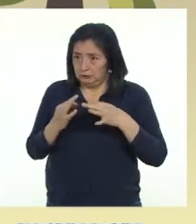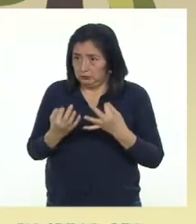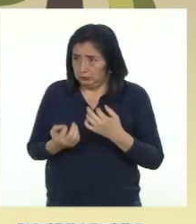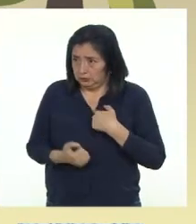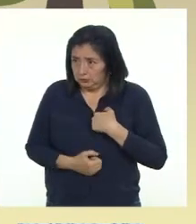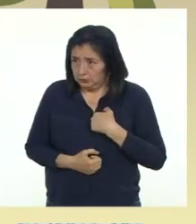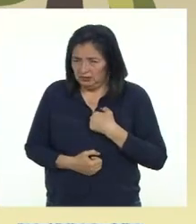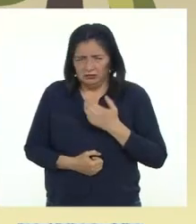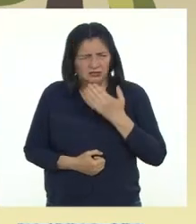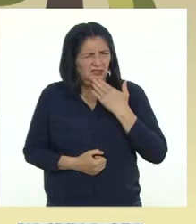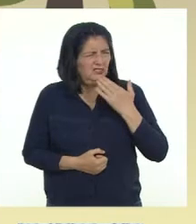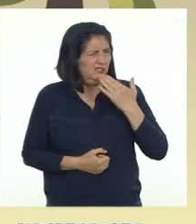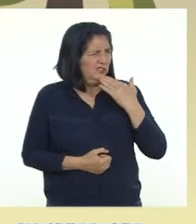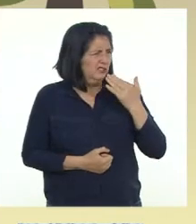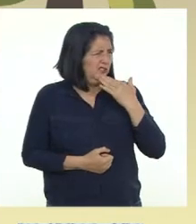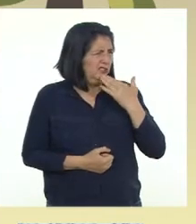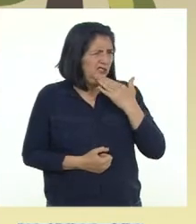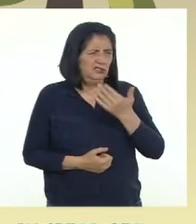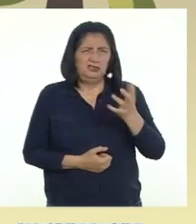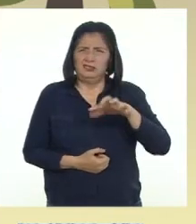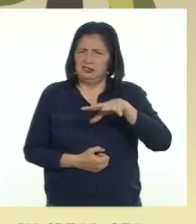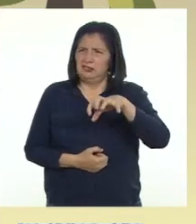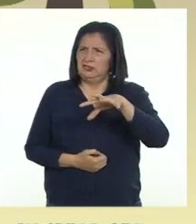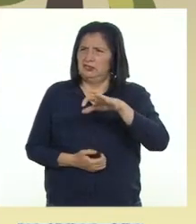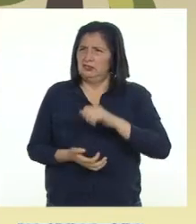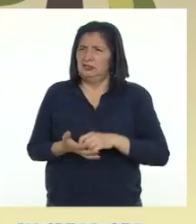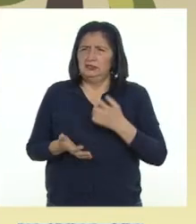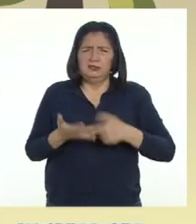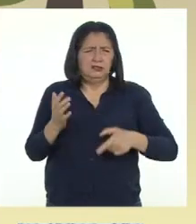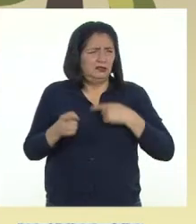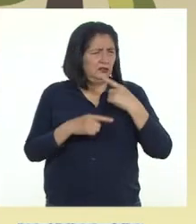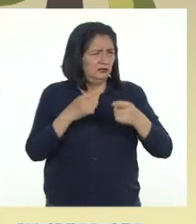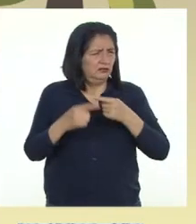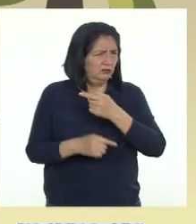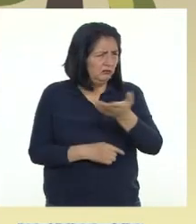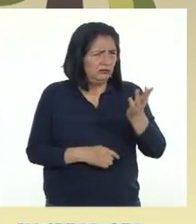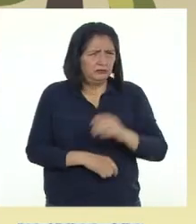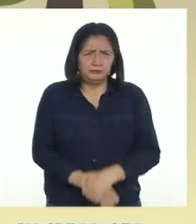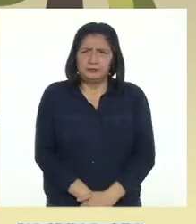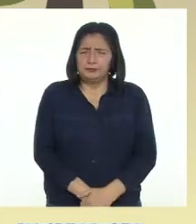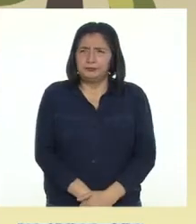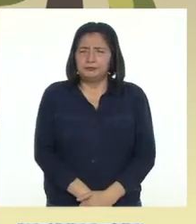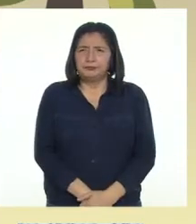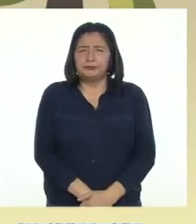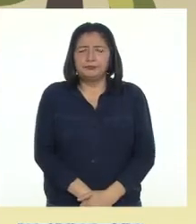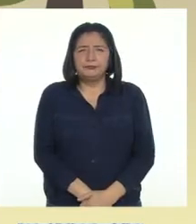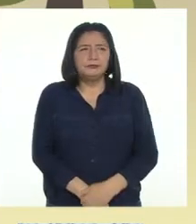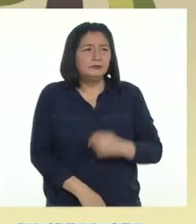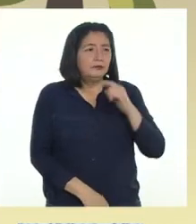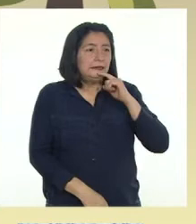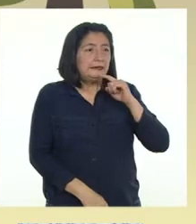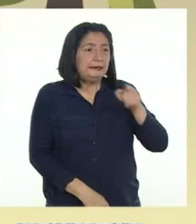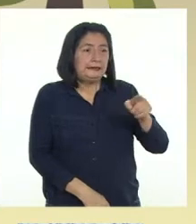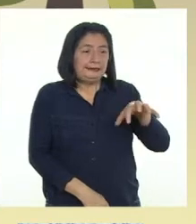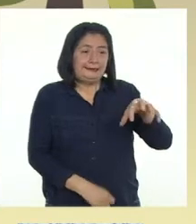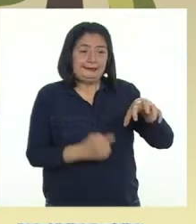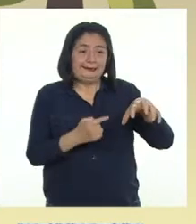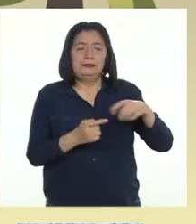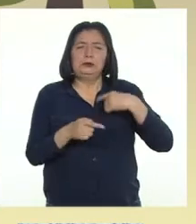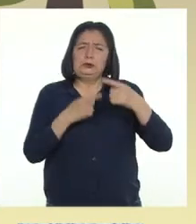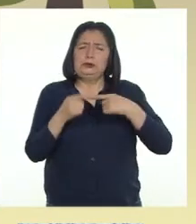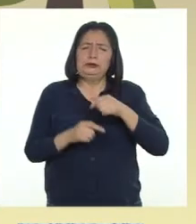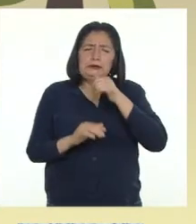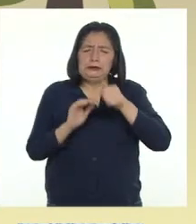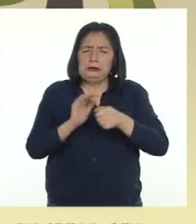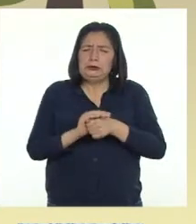familia? ¿Quién es esa araña? ¿Qué cosa les contó a ustedes? Ella nos contó la historia